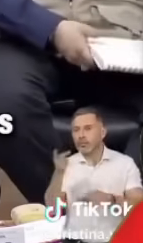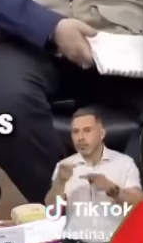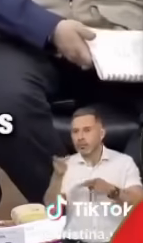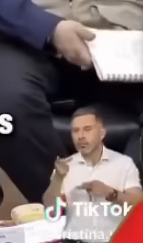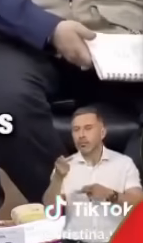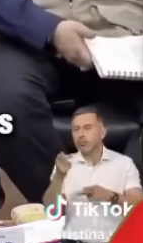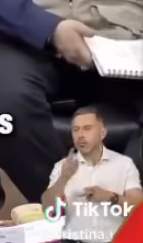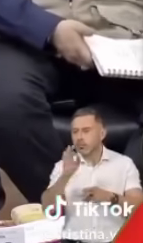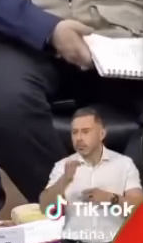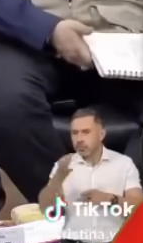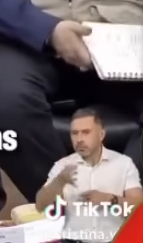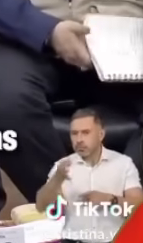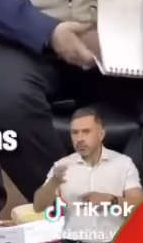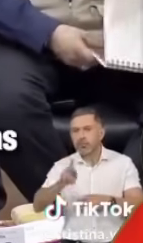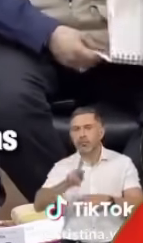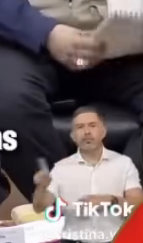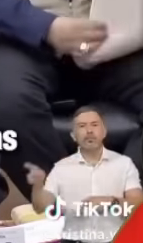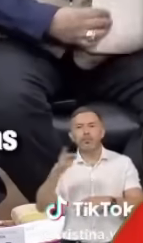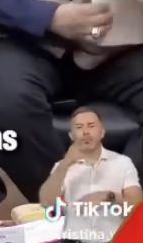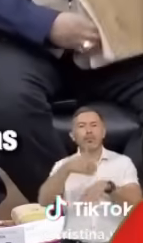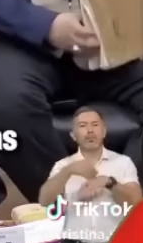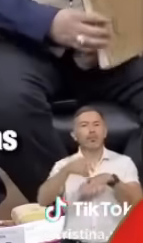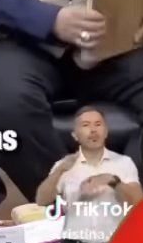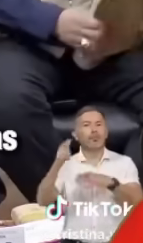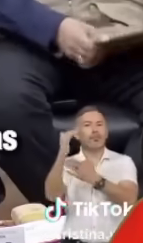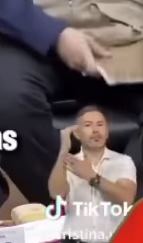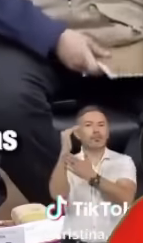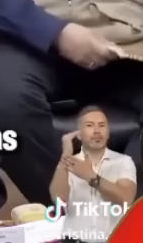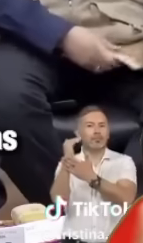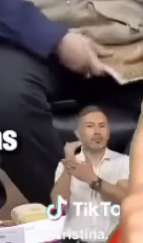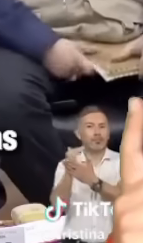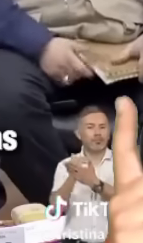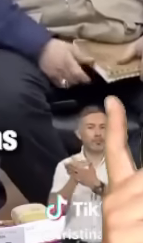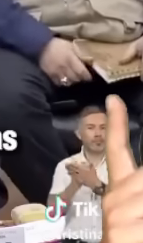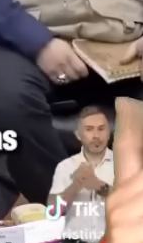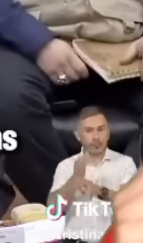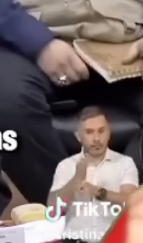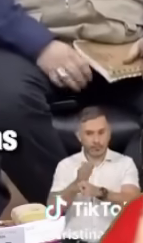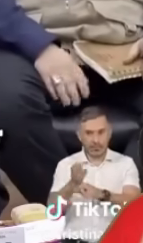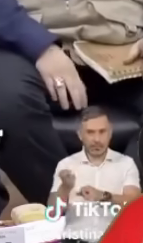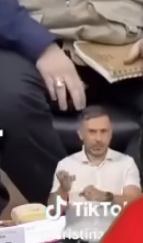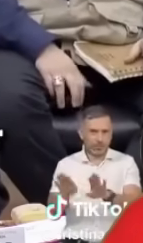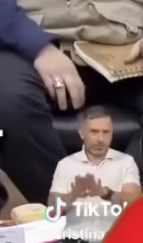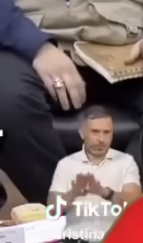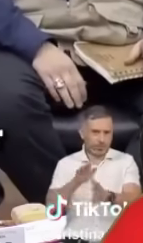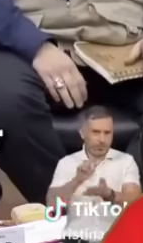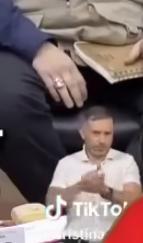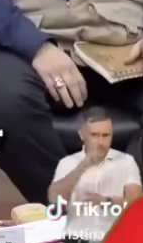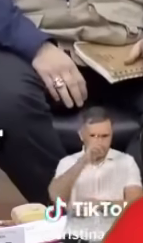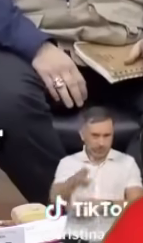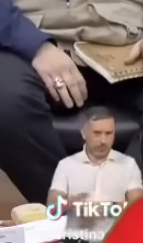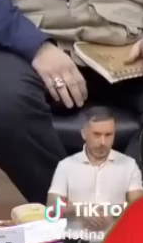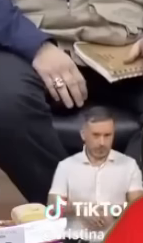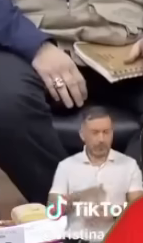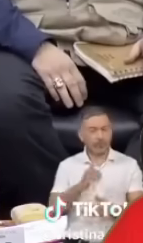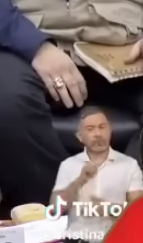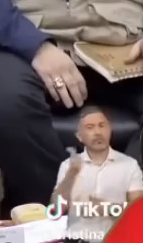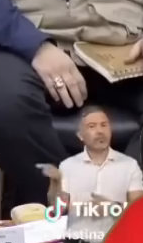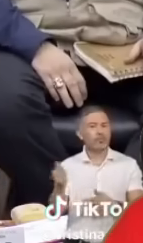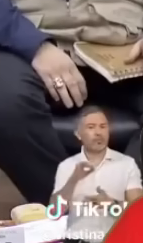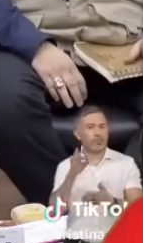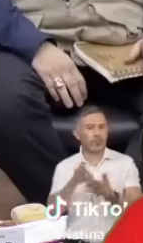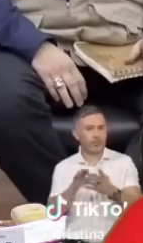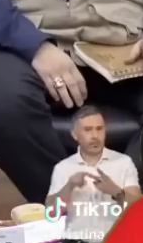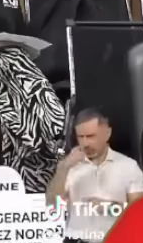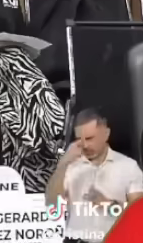números van a la baja Está ya en actitudes delictivas otro punto que vamos a abordar Es sobre la